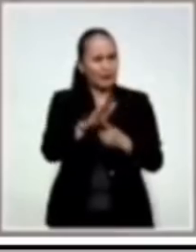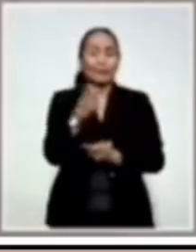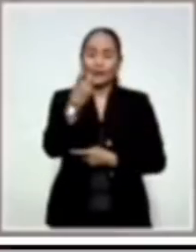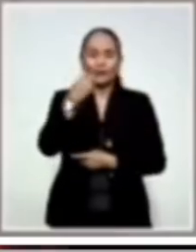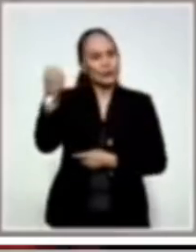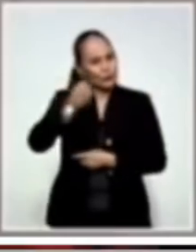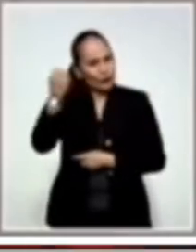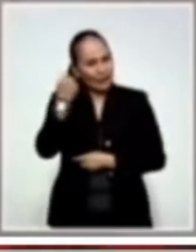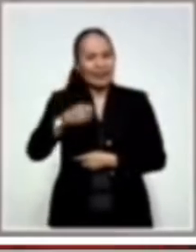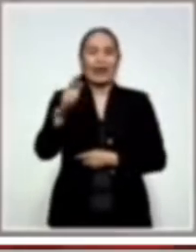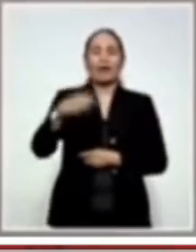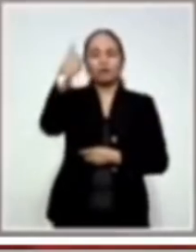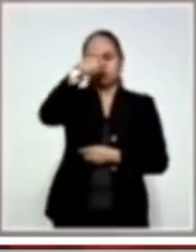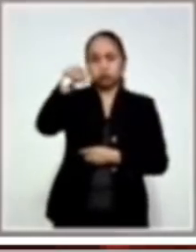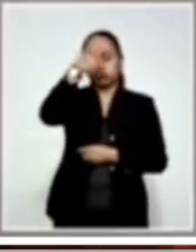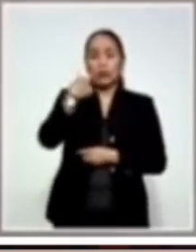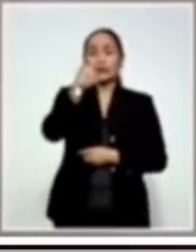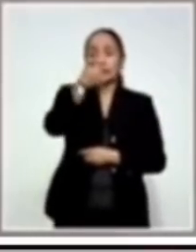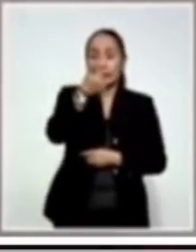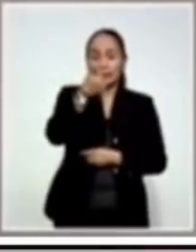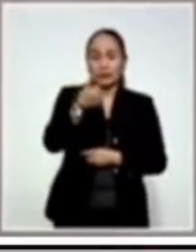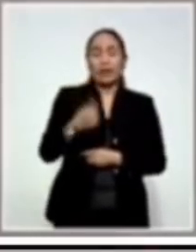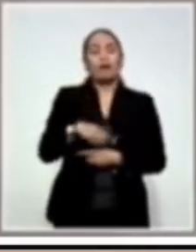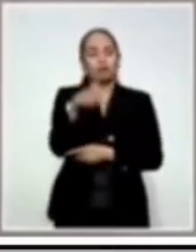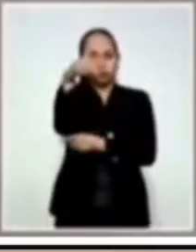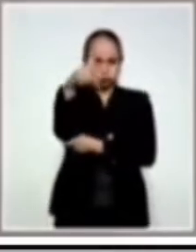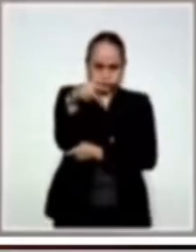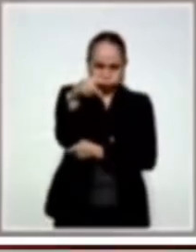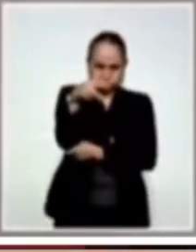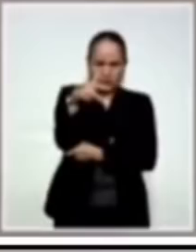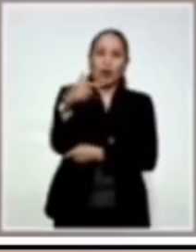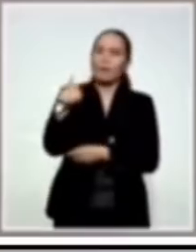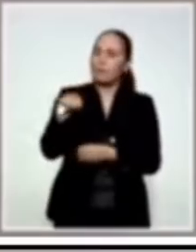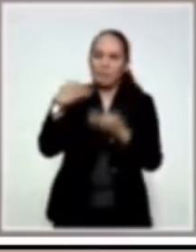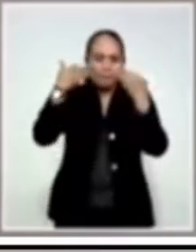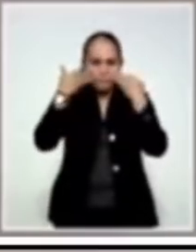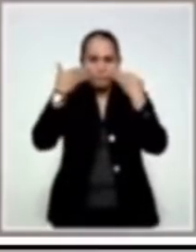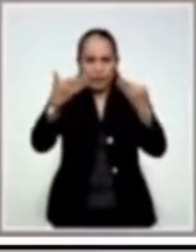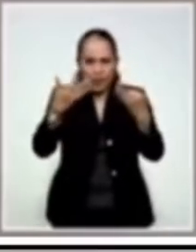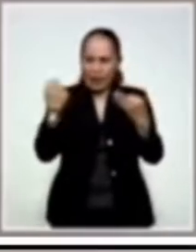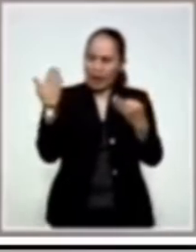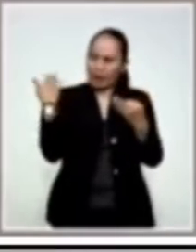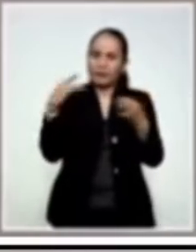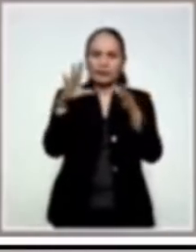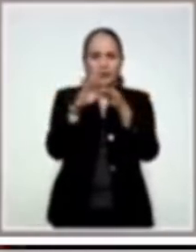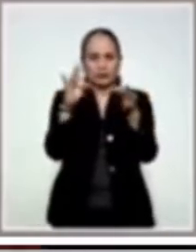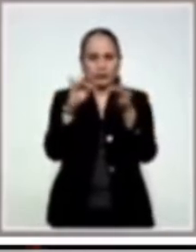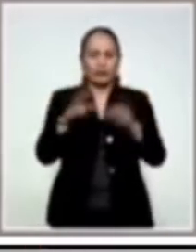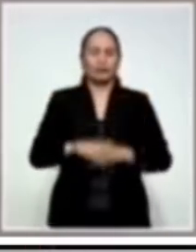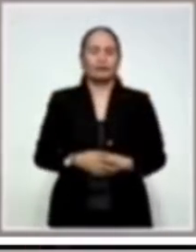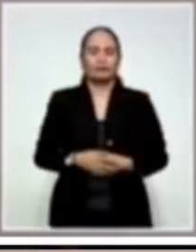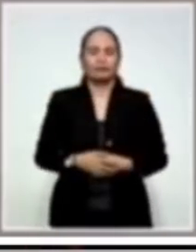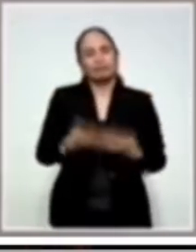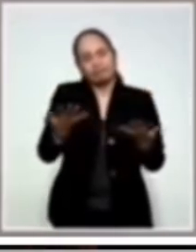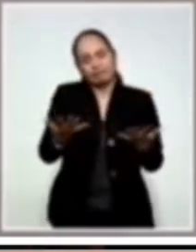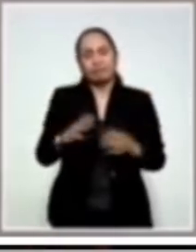una grabación de 6 horas donde ustedes pueden ver justo lo que yo les acabo de decir. Pero claro,